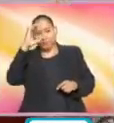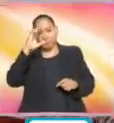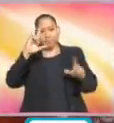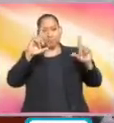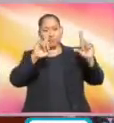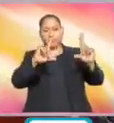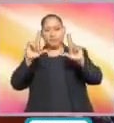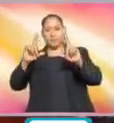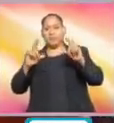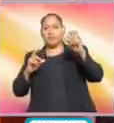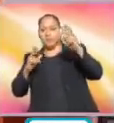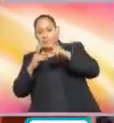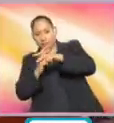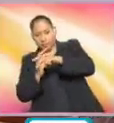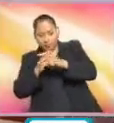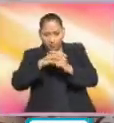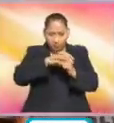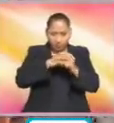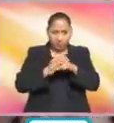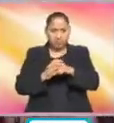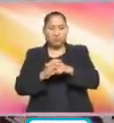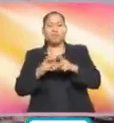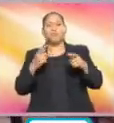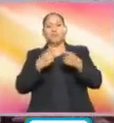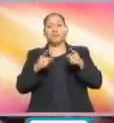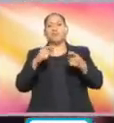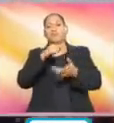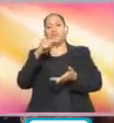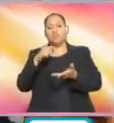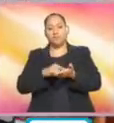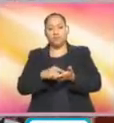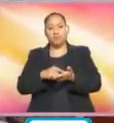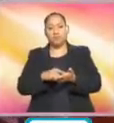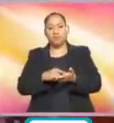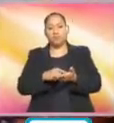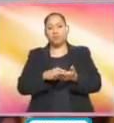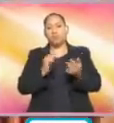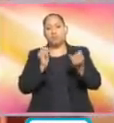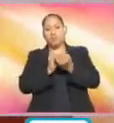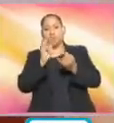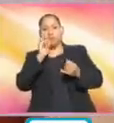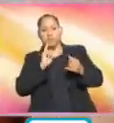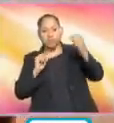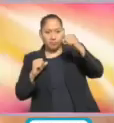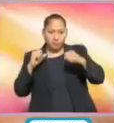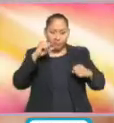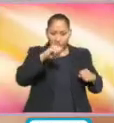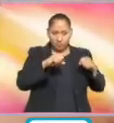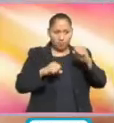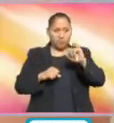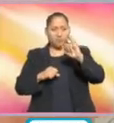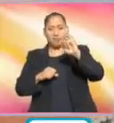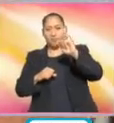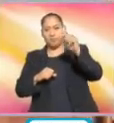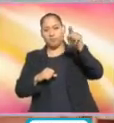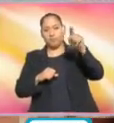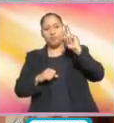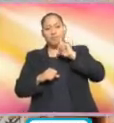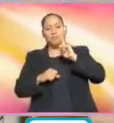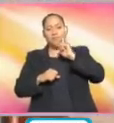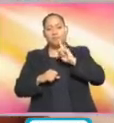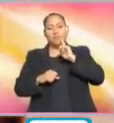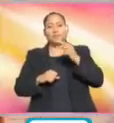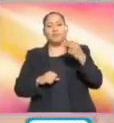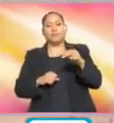fotografías de luchadores de diferentes partes, hasta una boxeadora, ¿no? Y claro que sí,